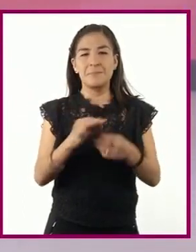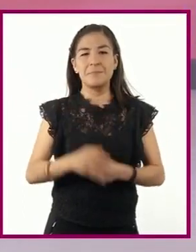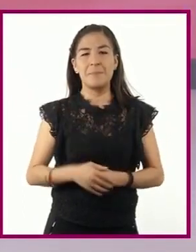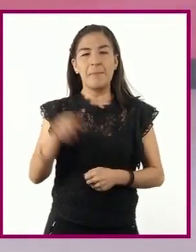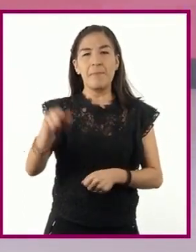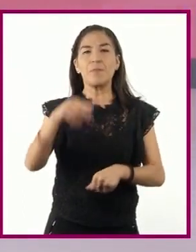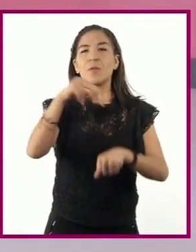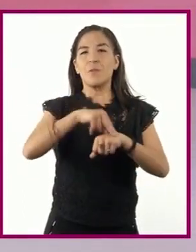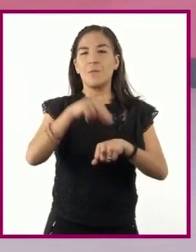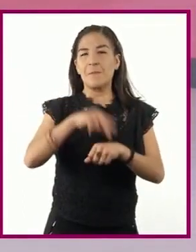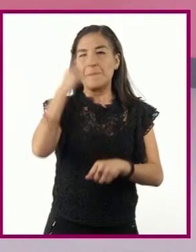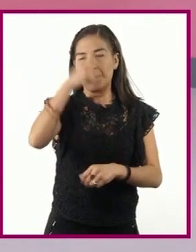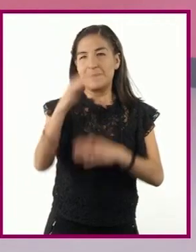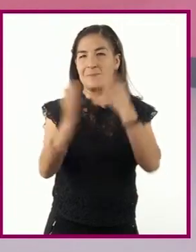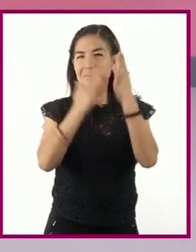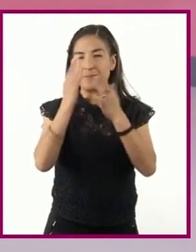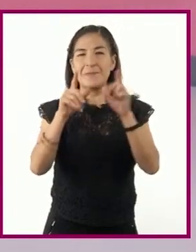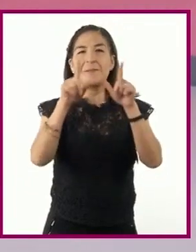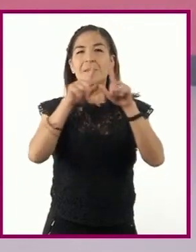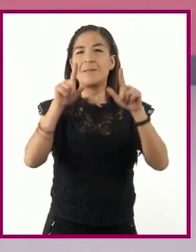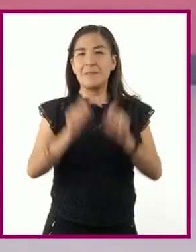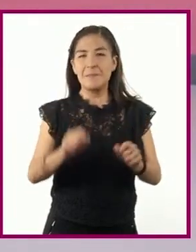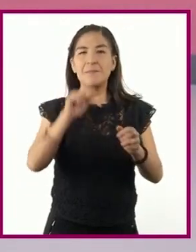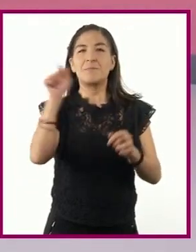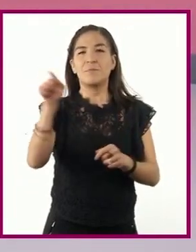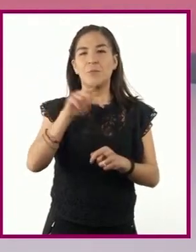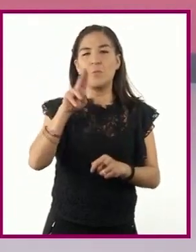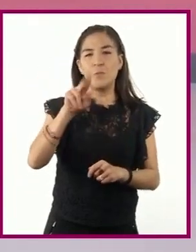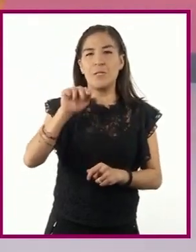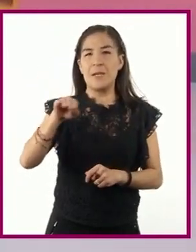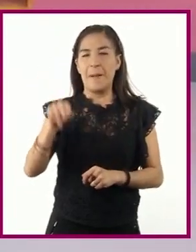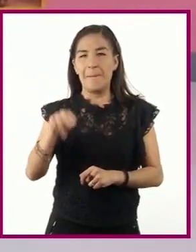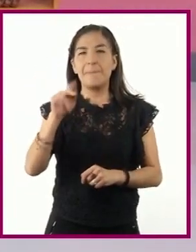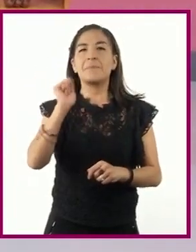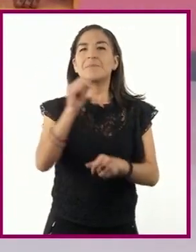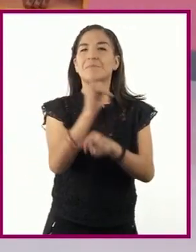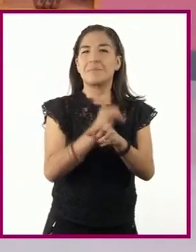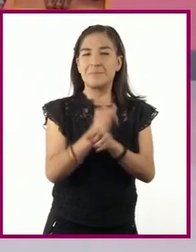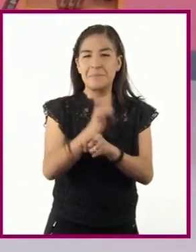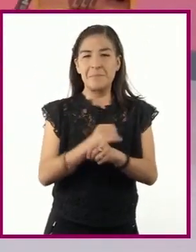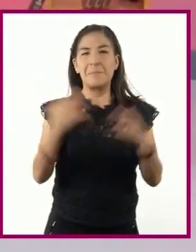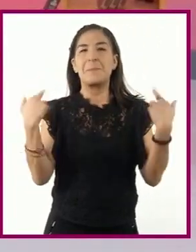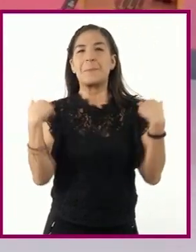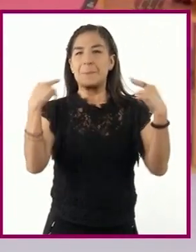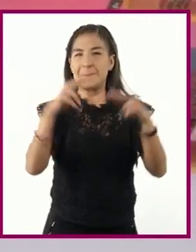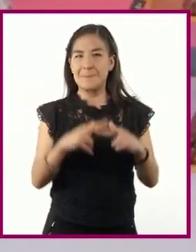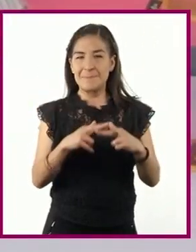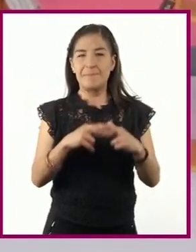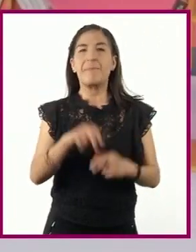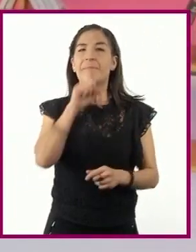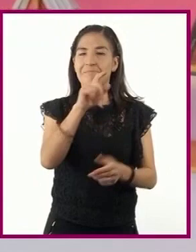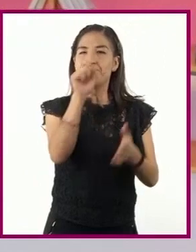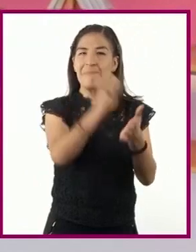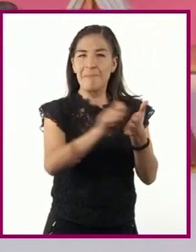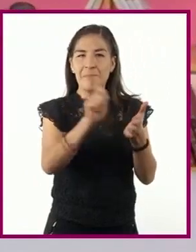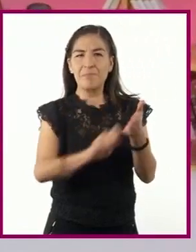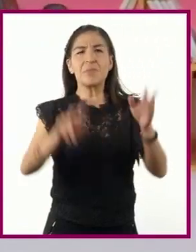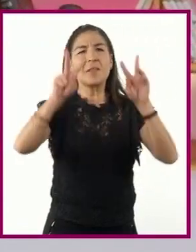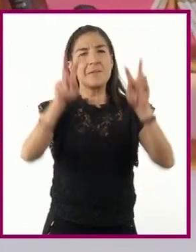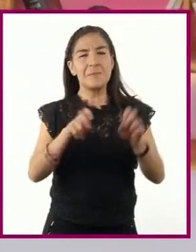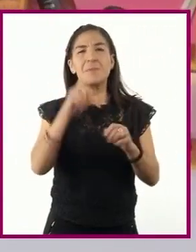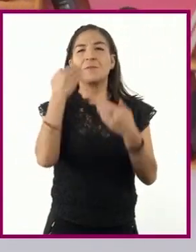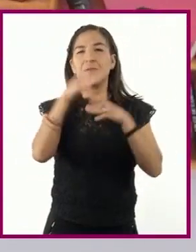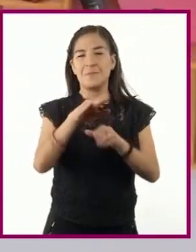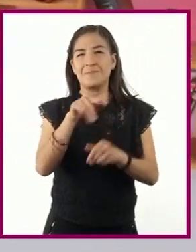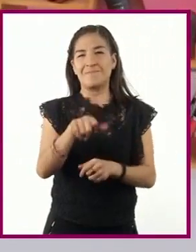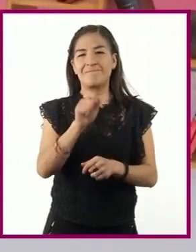es doctora en literatura comparada por la UNAM e investigadora, docente y escritora de temas en